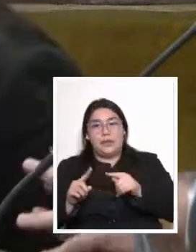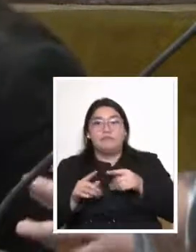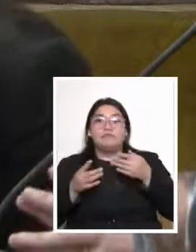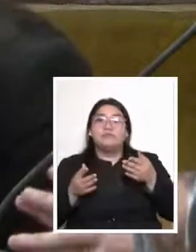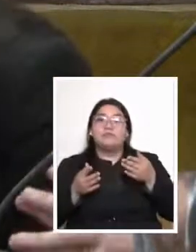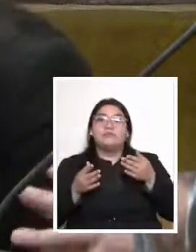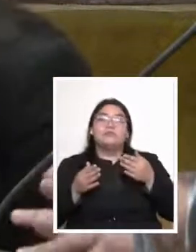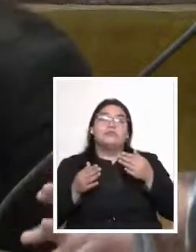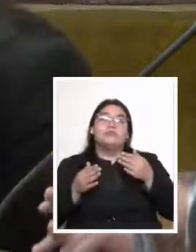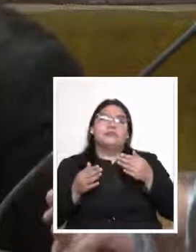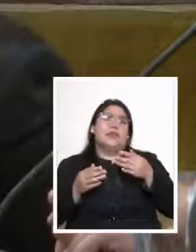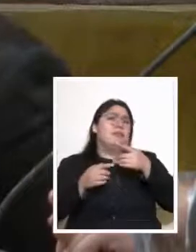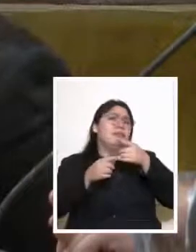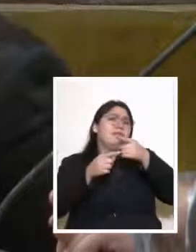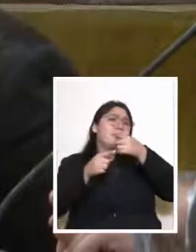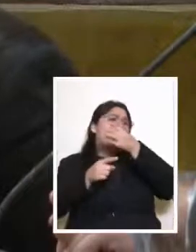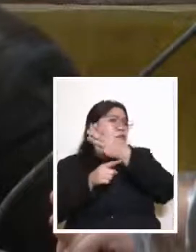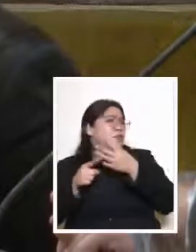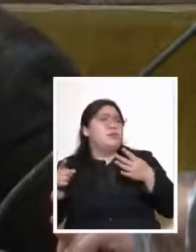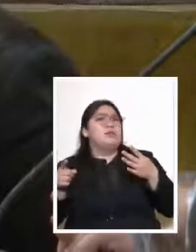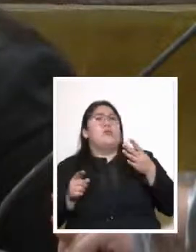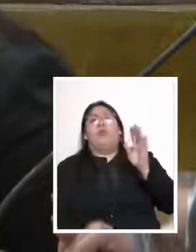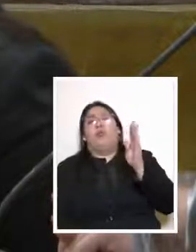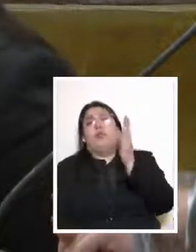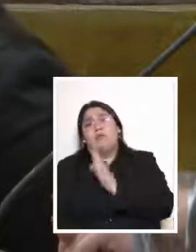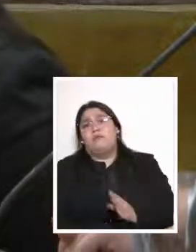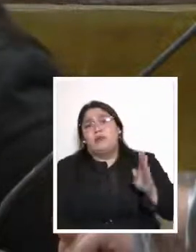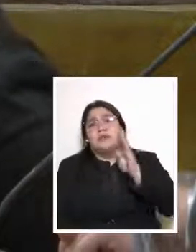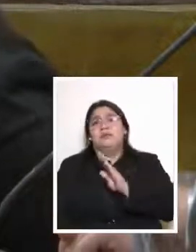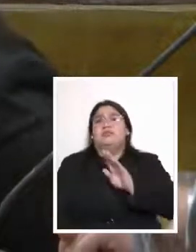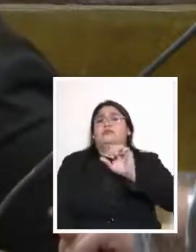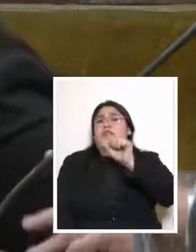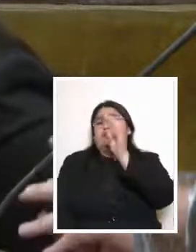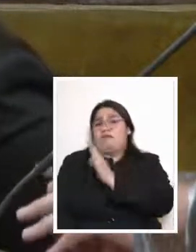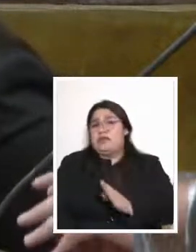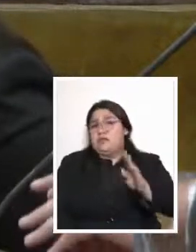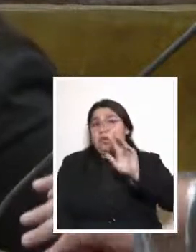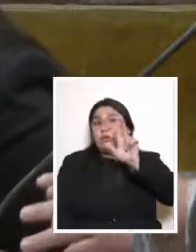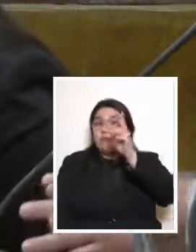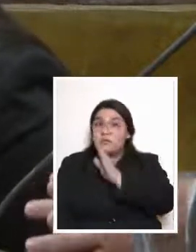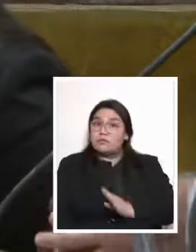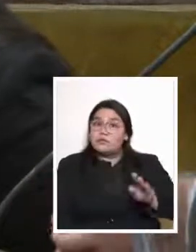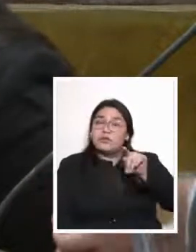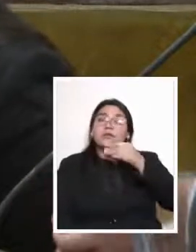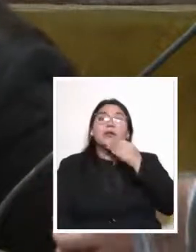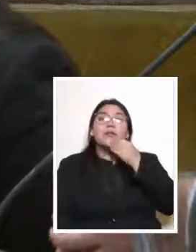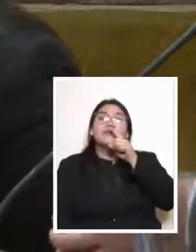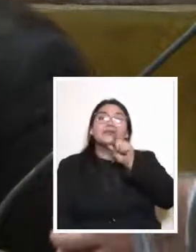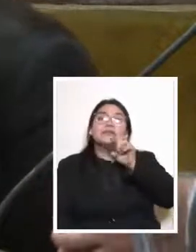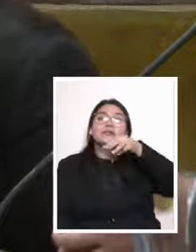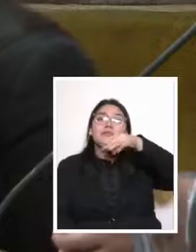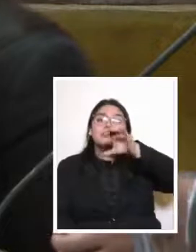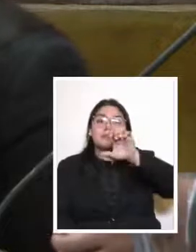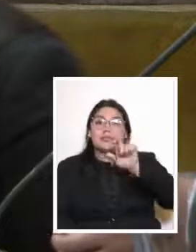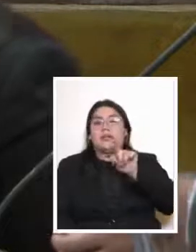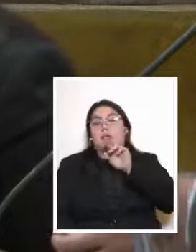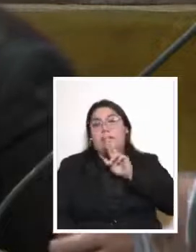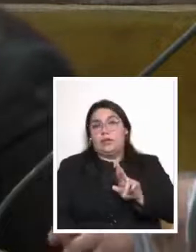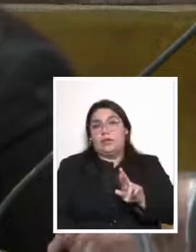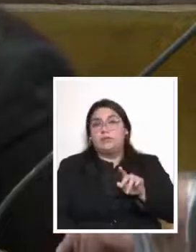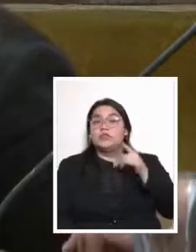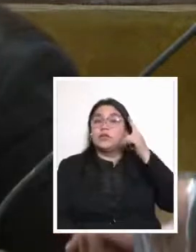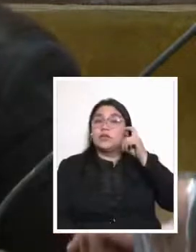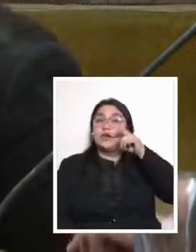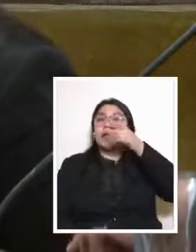muchos niveles, cuarto básico, sexto básico, octavo, donde se rinde el CIMSE. Yo creo que aquí el currículum es la